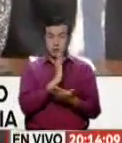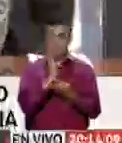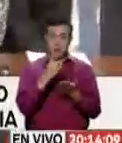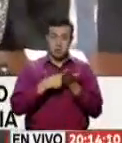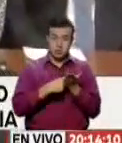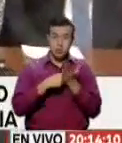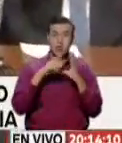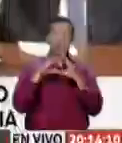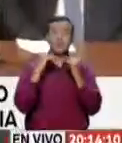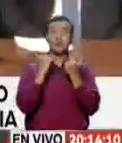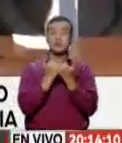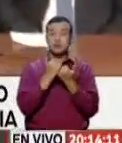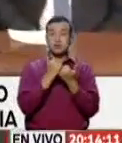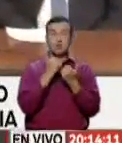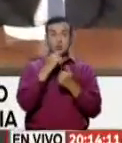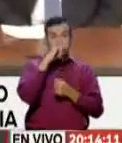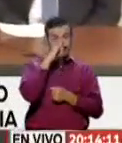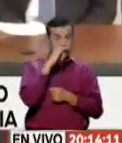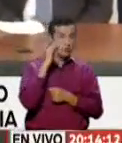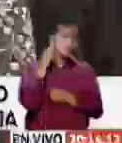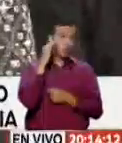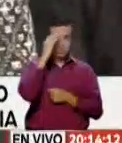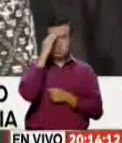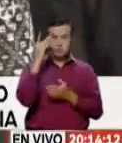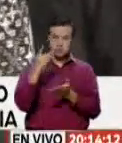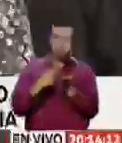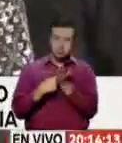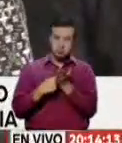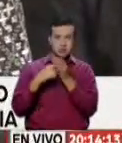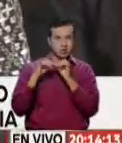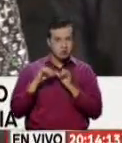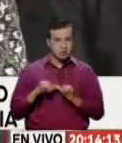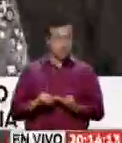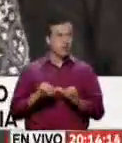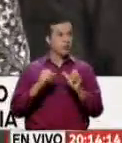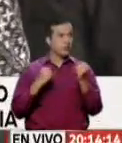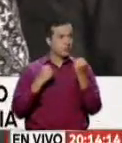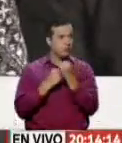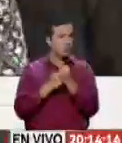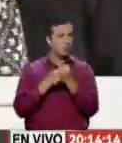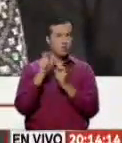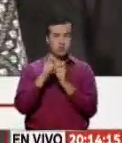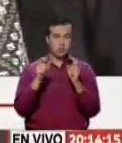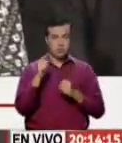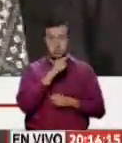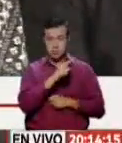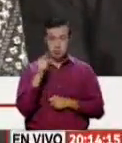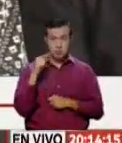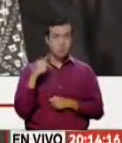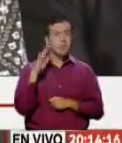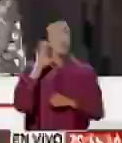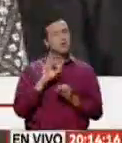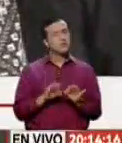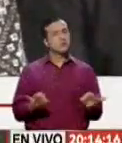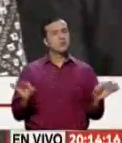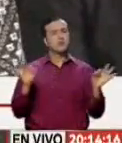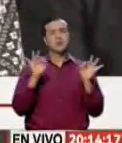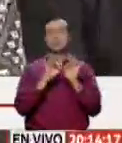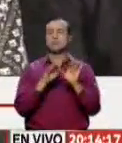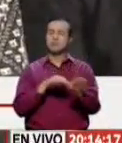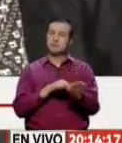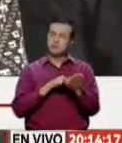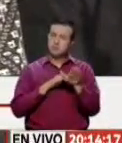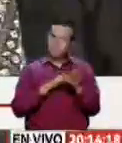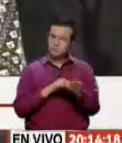reunieron con las comisiones de niñez y educación. Seguimiento y acompañamiento a las víctimas, pero fundamentalmente